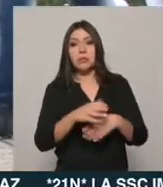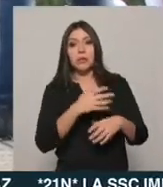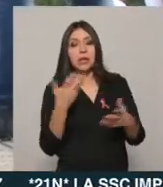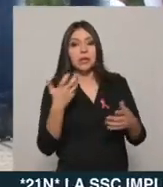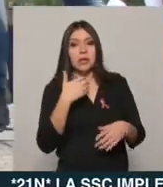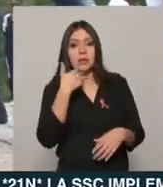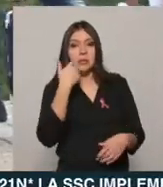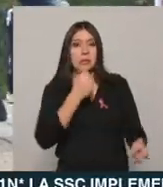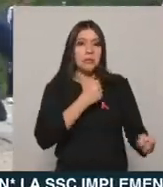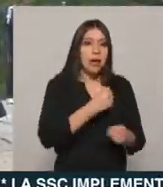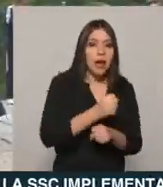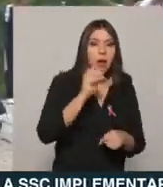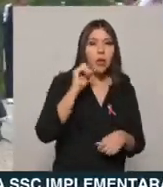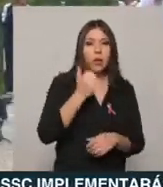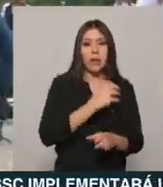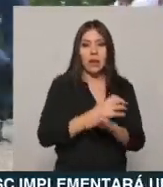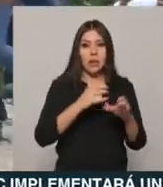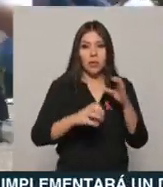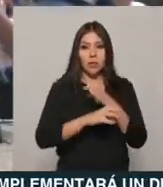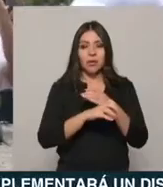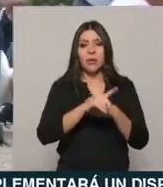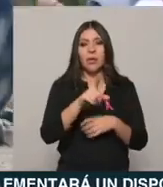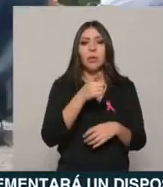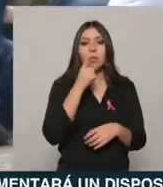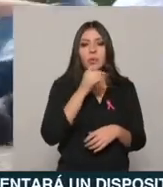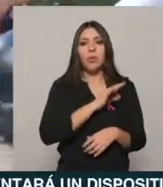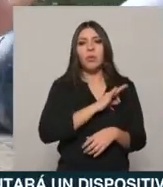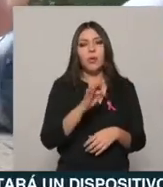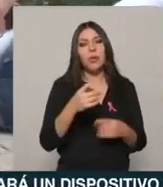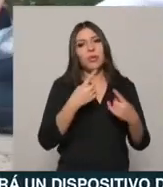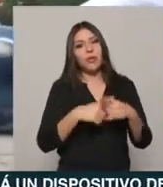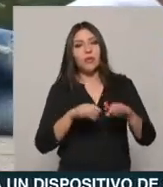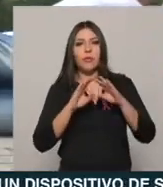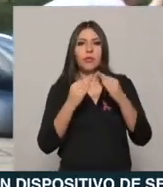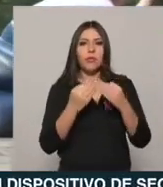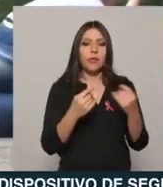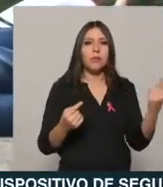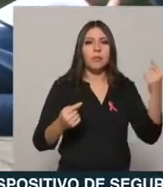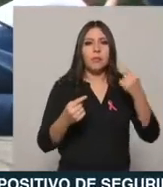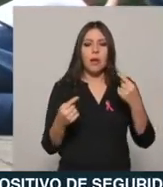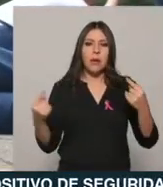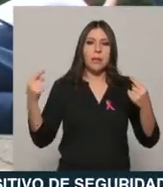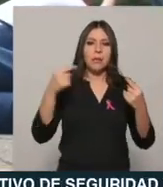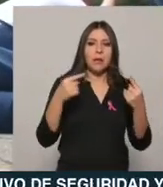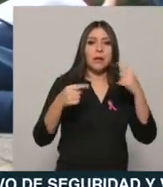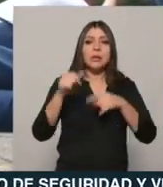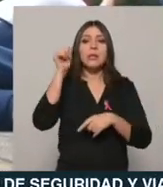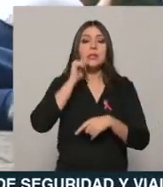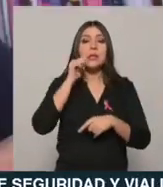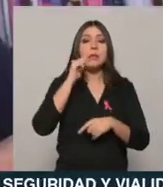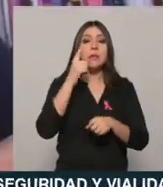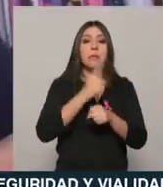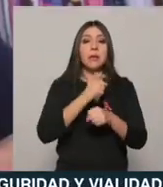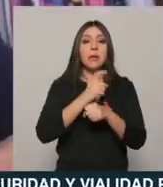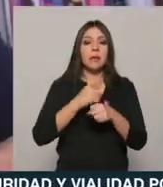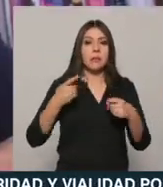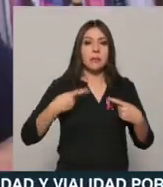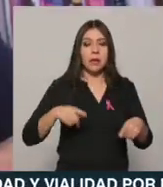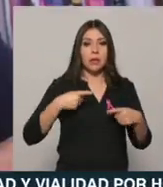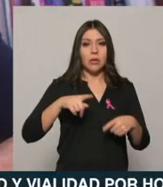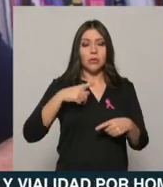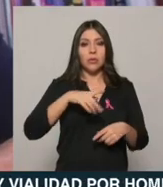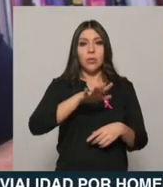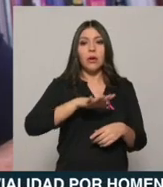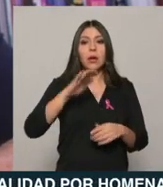activa, el policía puede actuar de otra manera. Entonces siempre el ciudadano va un paso adelante. Guillermo